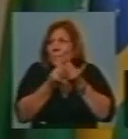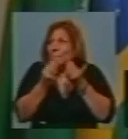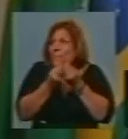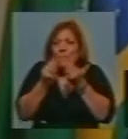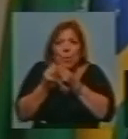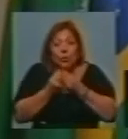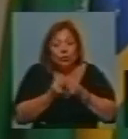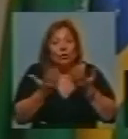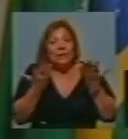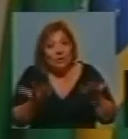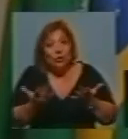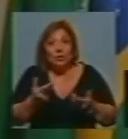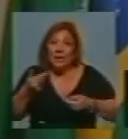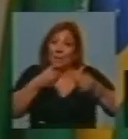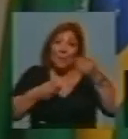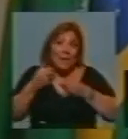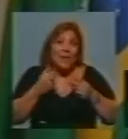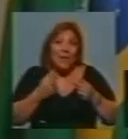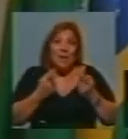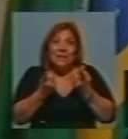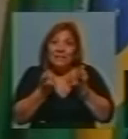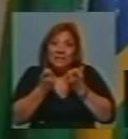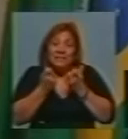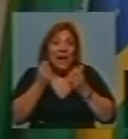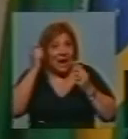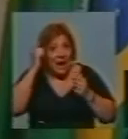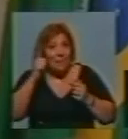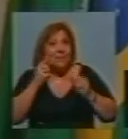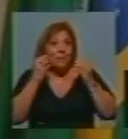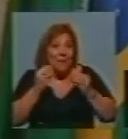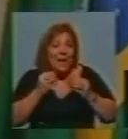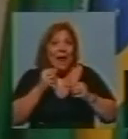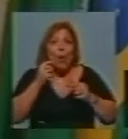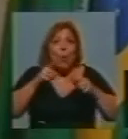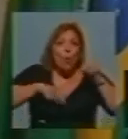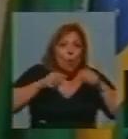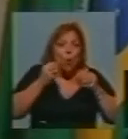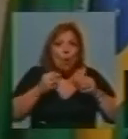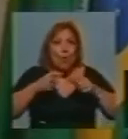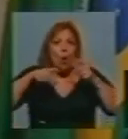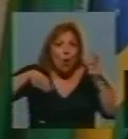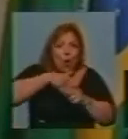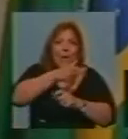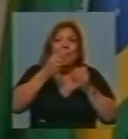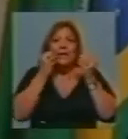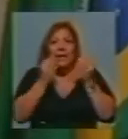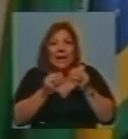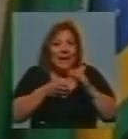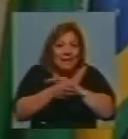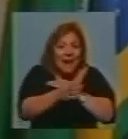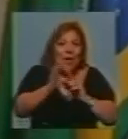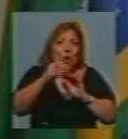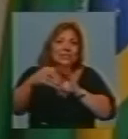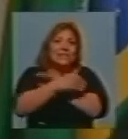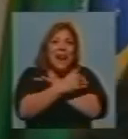de manera que nos va a demandar una gran capacidad para gestionar el tráfico de la zona y reducir el trastorno de quien entra y sale